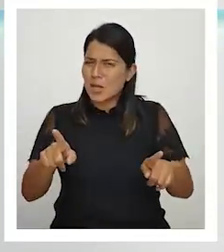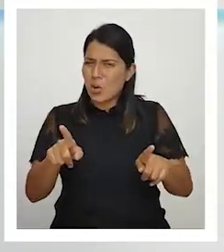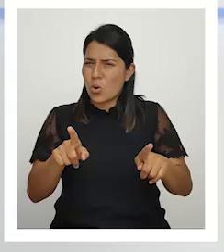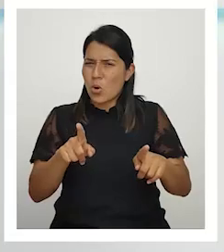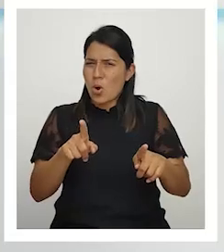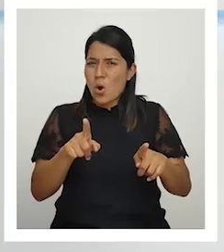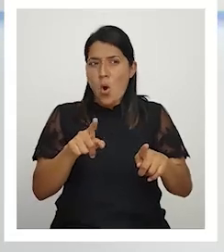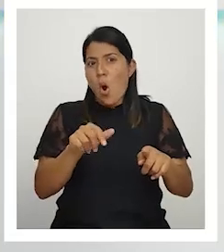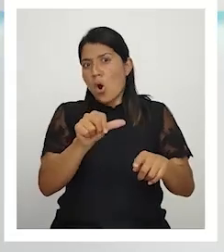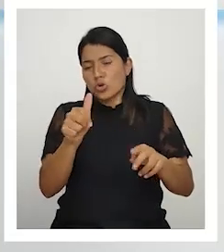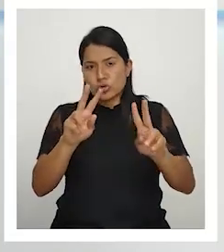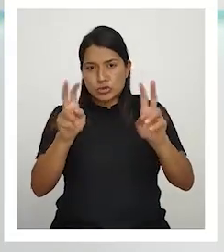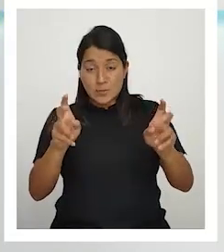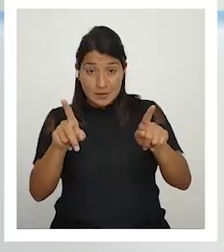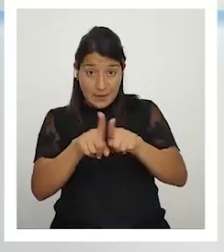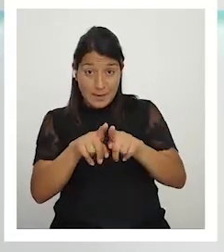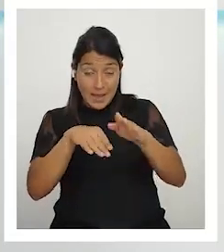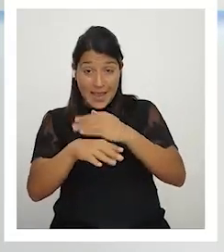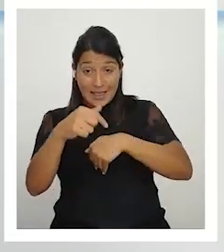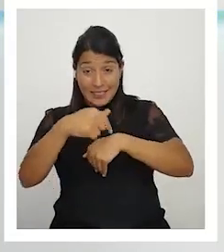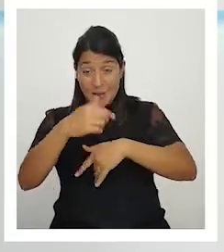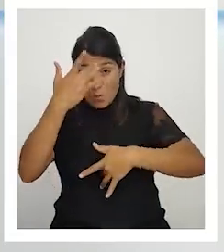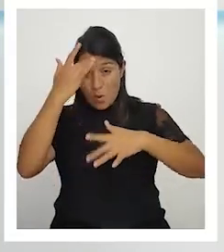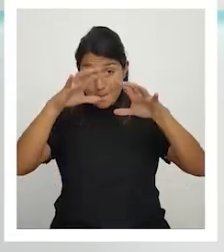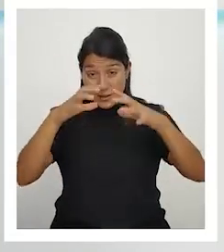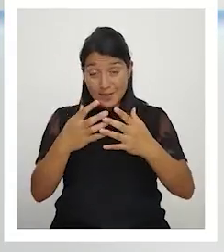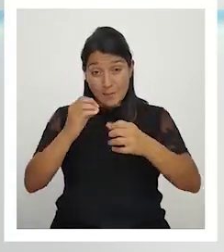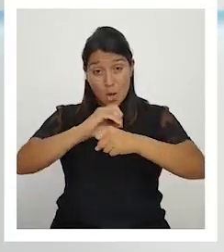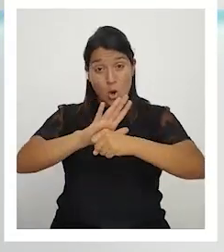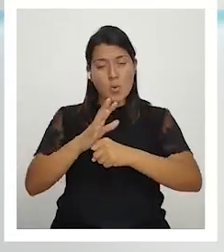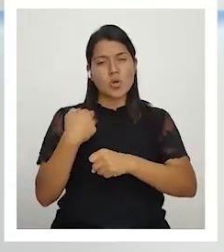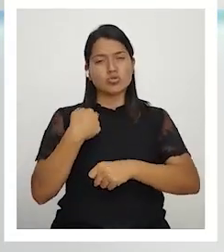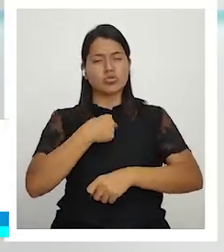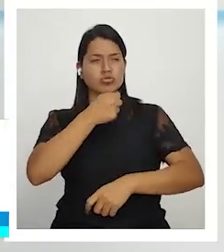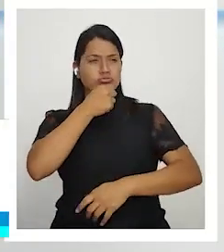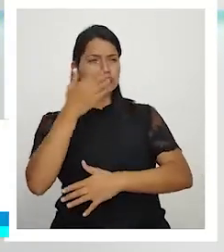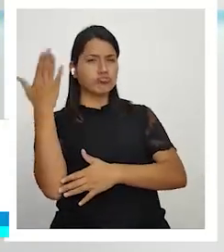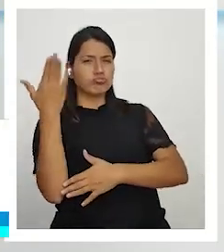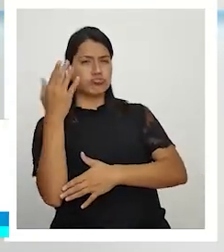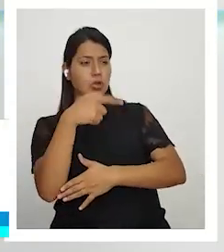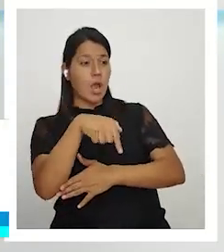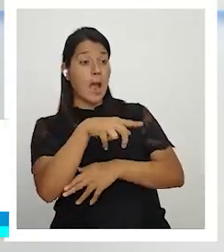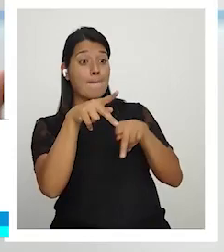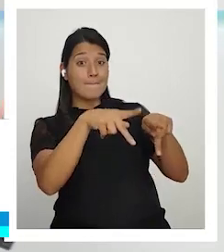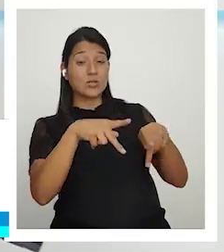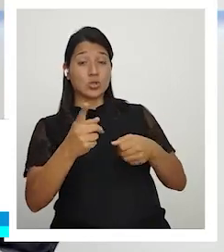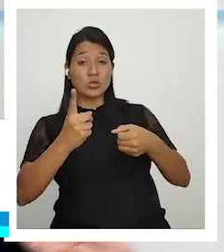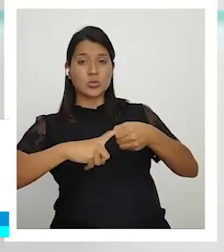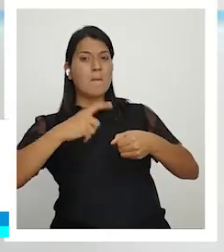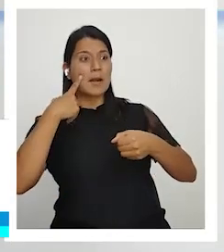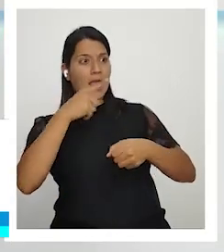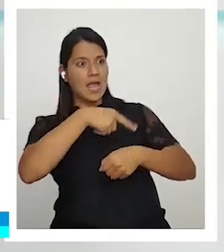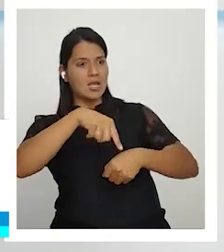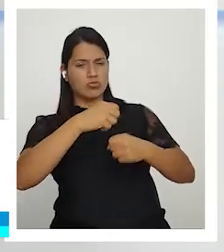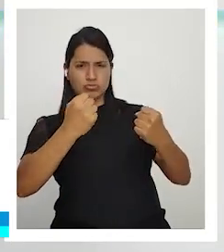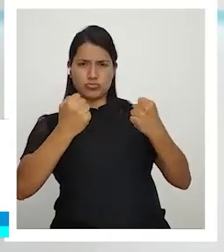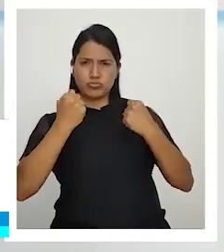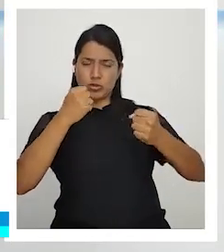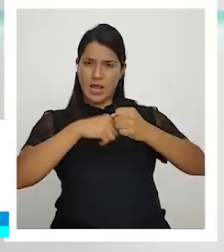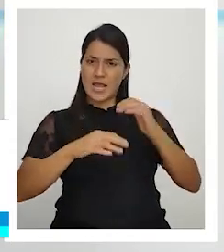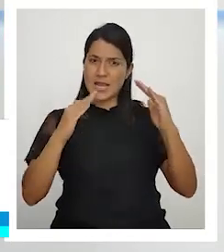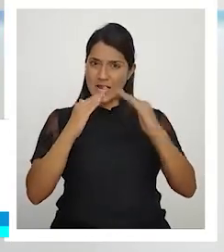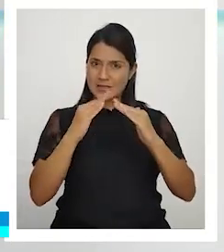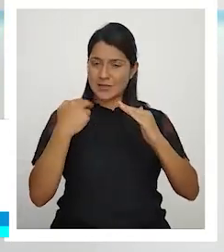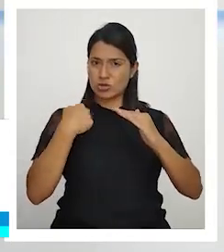más. Por ejemplo, durante la pandemia del COVID nosotros dimos charlas a la afiliación, ¿verdad? Para que se ejercitaran en la casa, ¿verdad? De forma